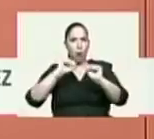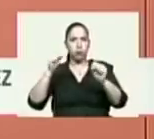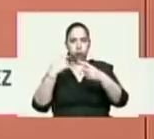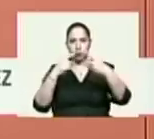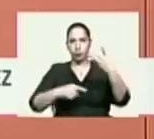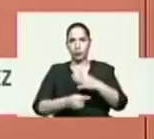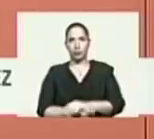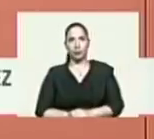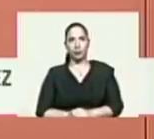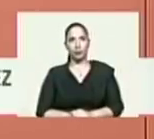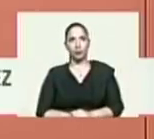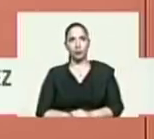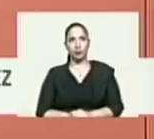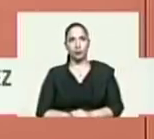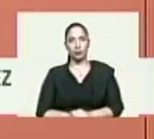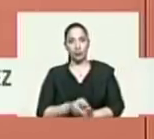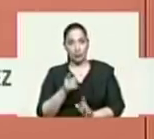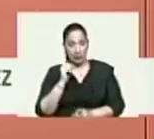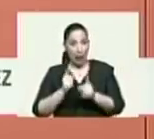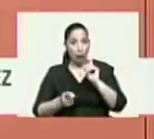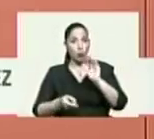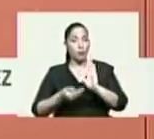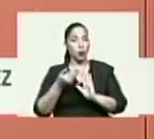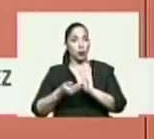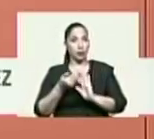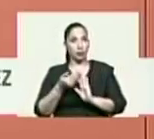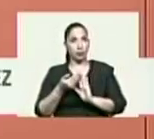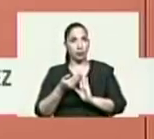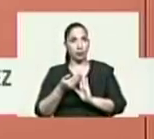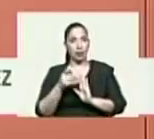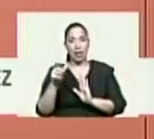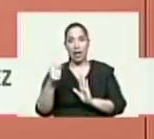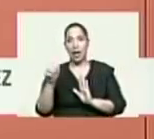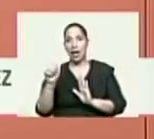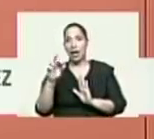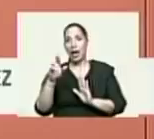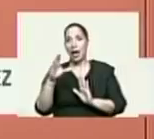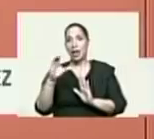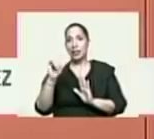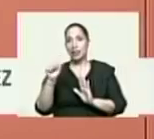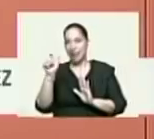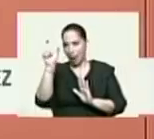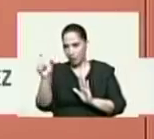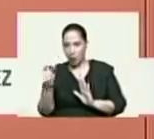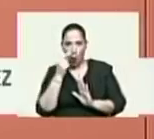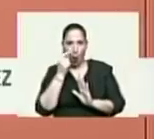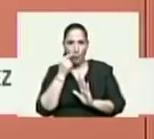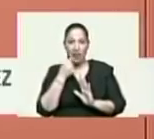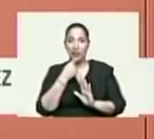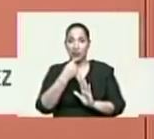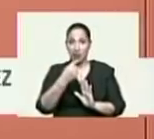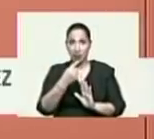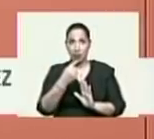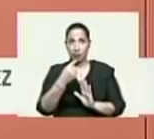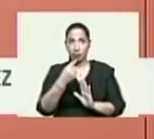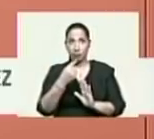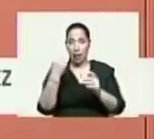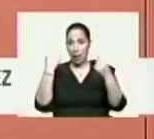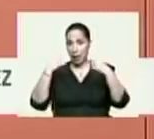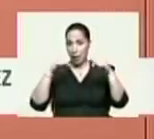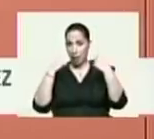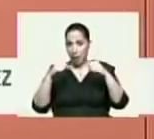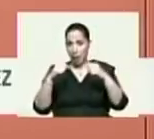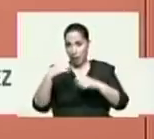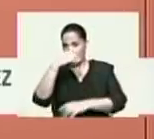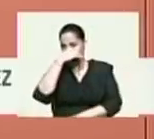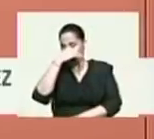etcétera. Pero hay algo importante, y es que García Palomo señala allí que el entrenamiento de los